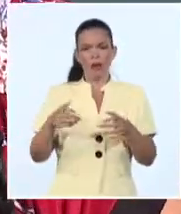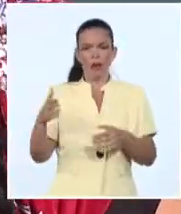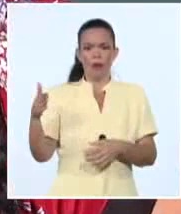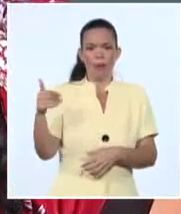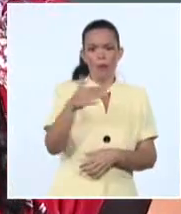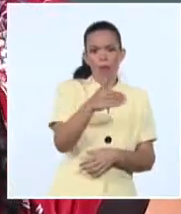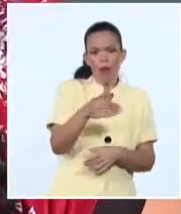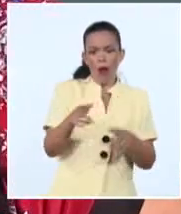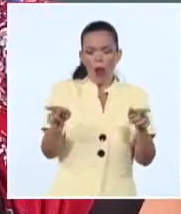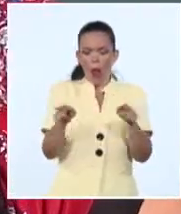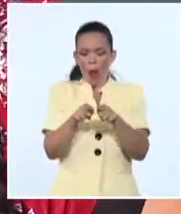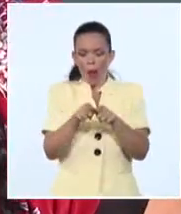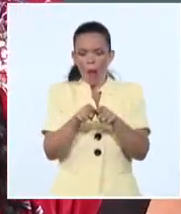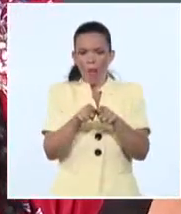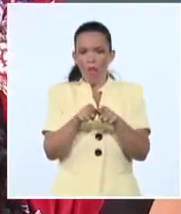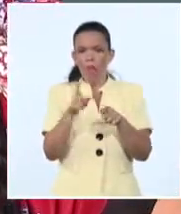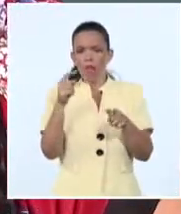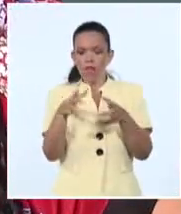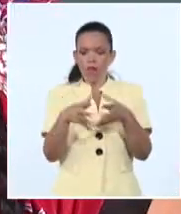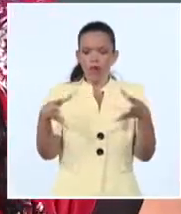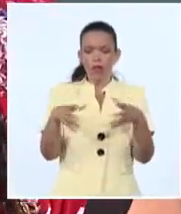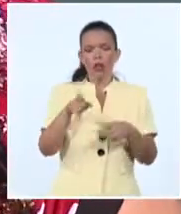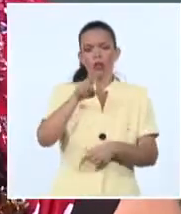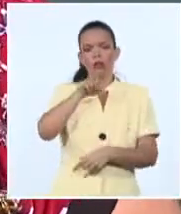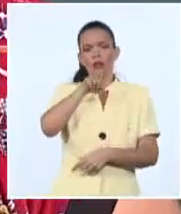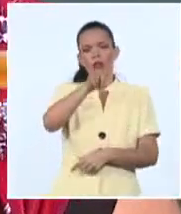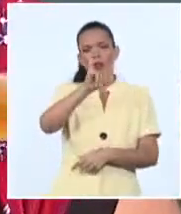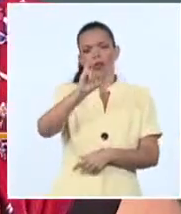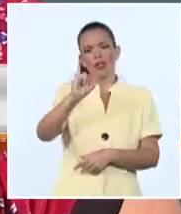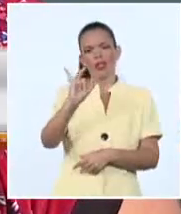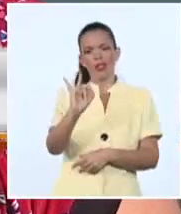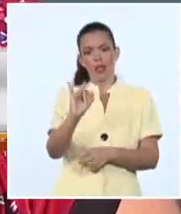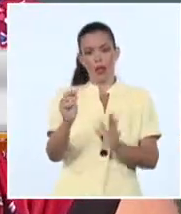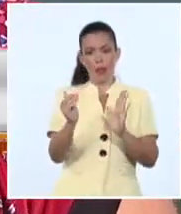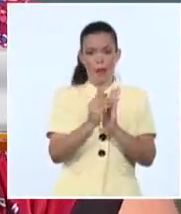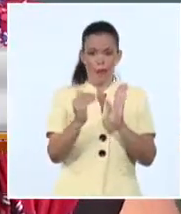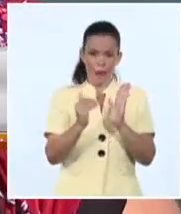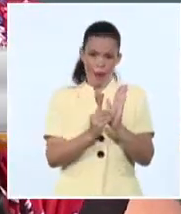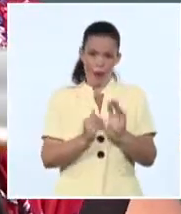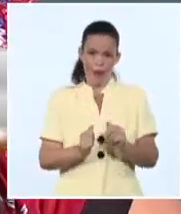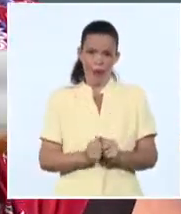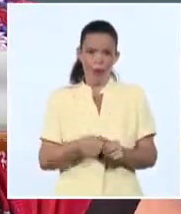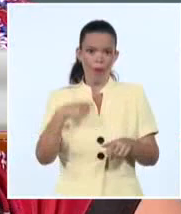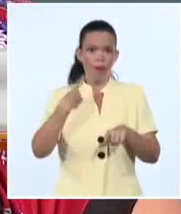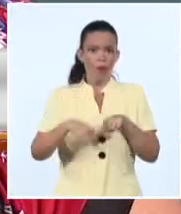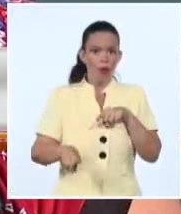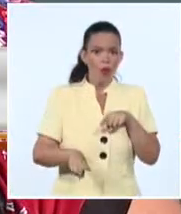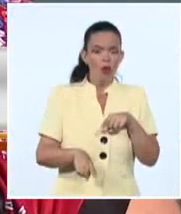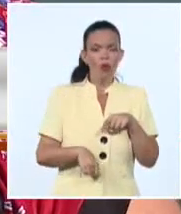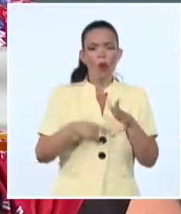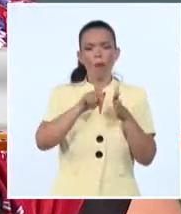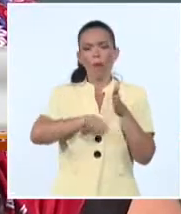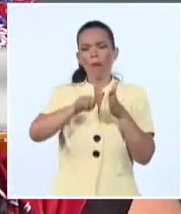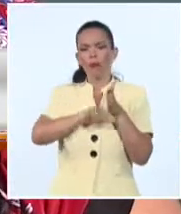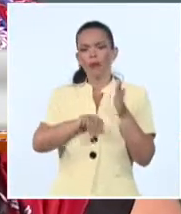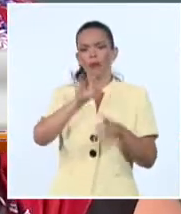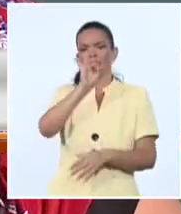de 17 millones de alevines para la UEB dentro del crecimiento y 7 millones en una granja que